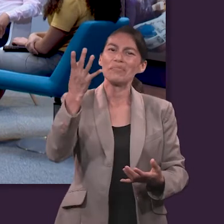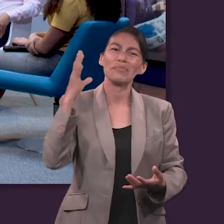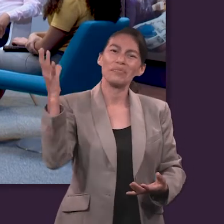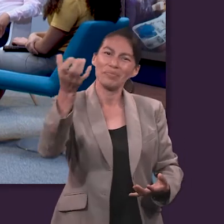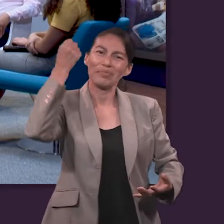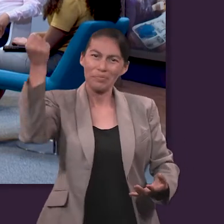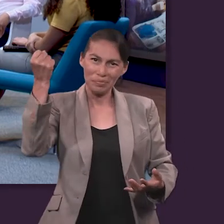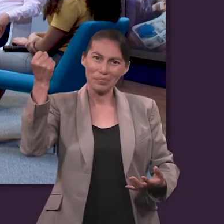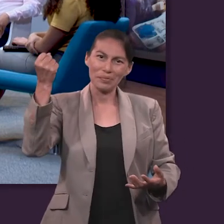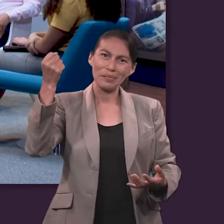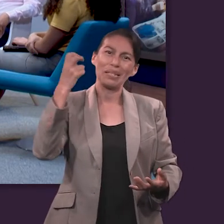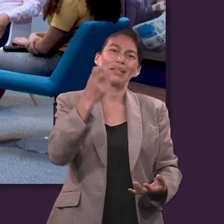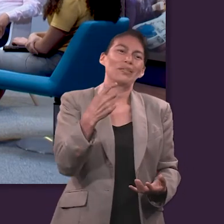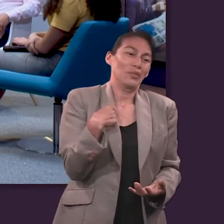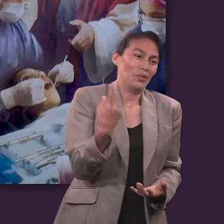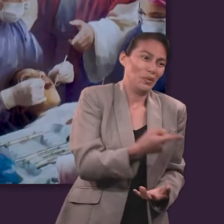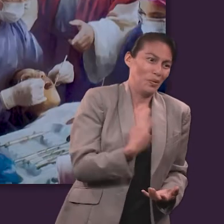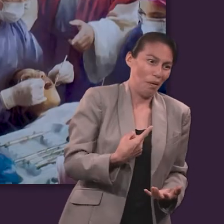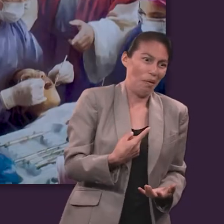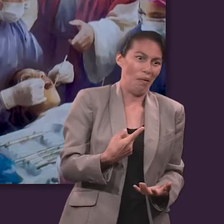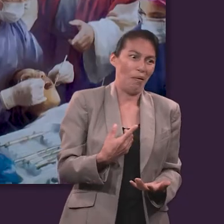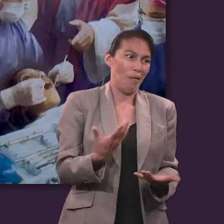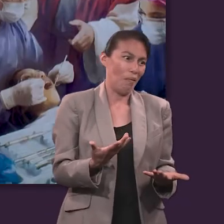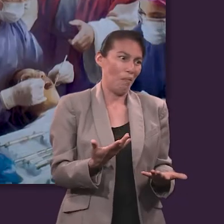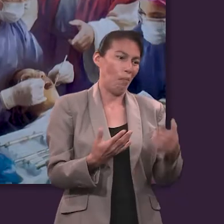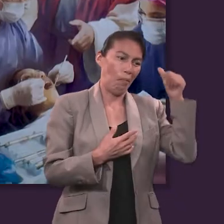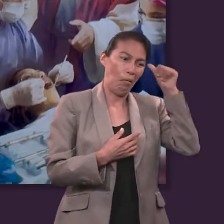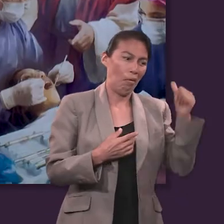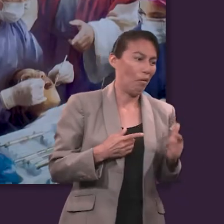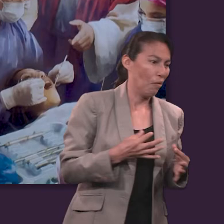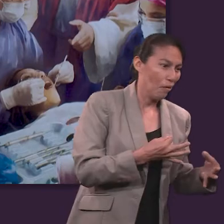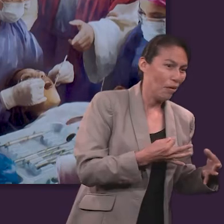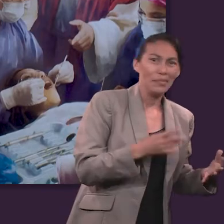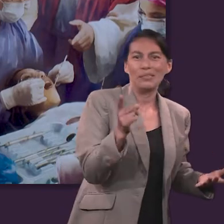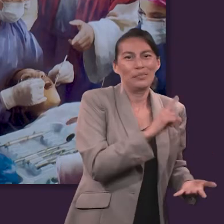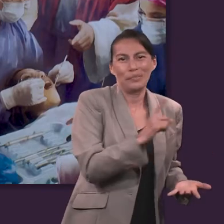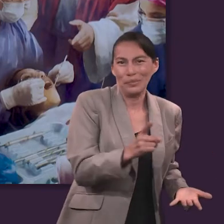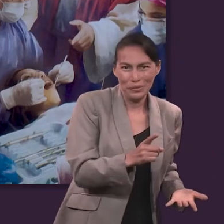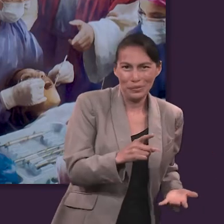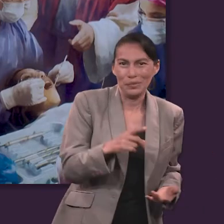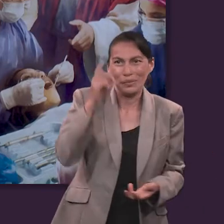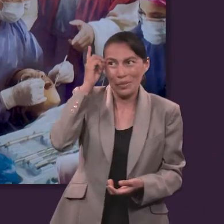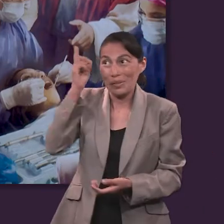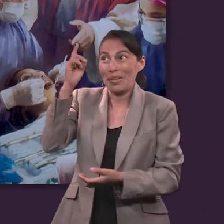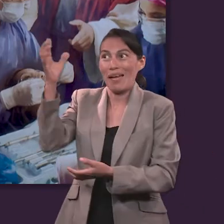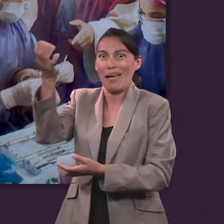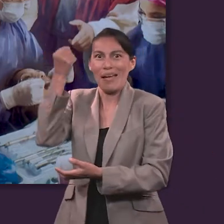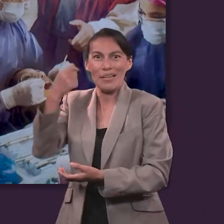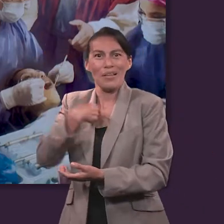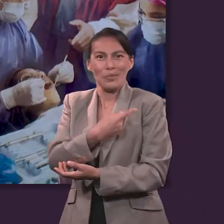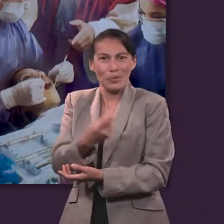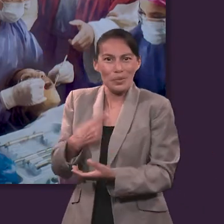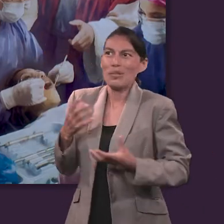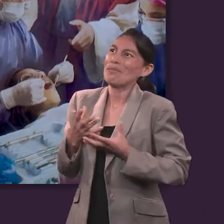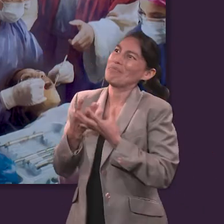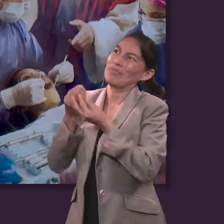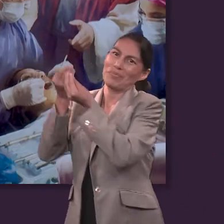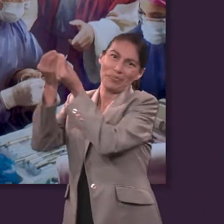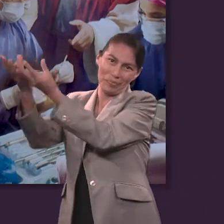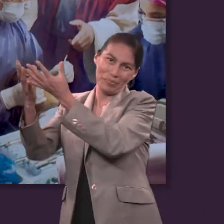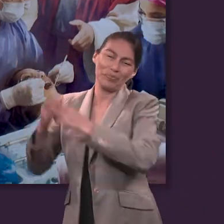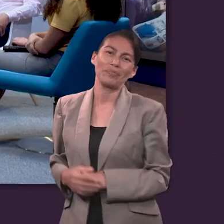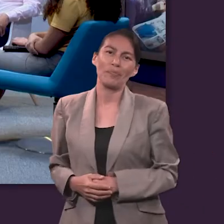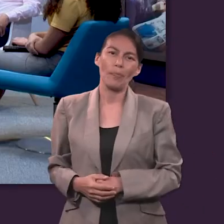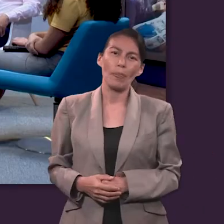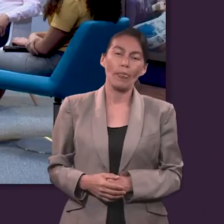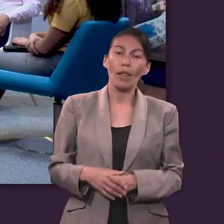ganar? Pues estar del lado correcto, de estar del lado del Cordero. Y aunque él ganó la lucha en el cielo, tiene que